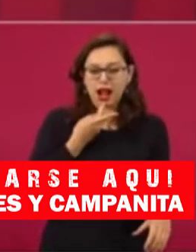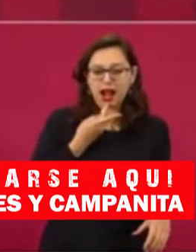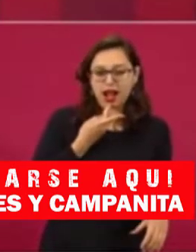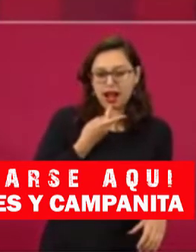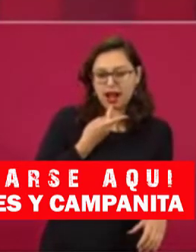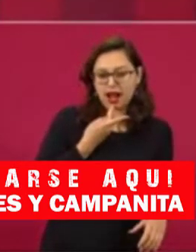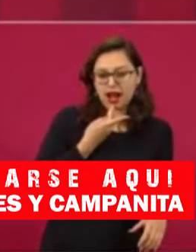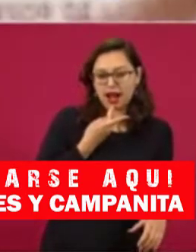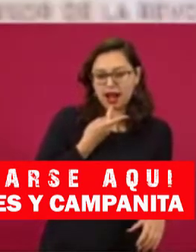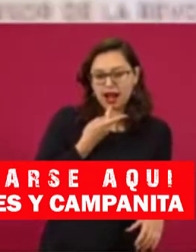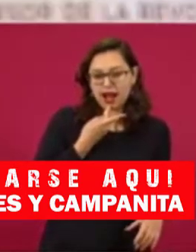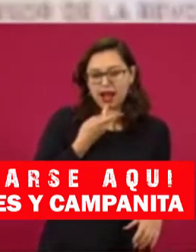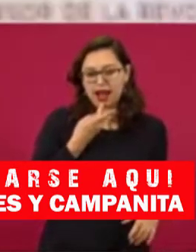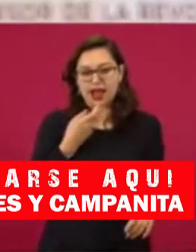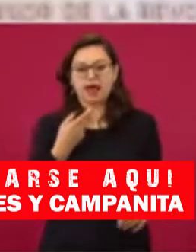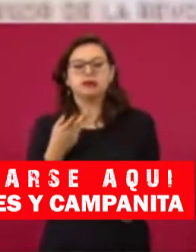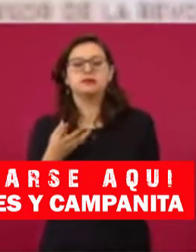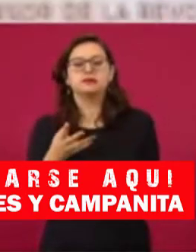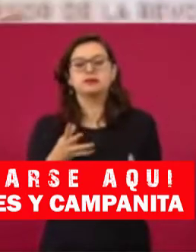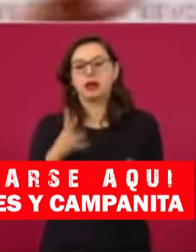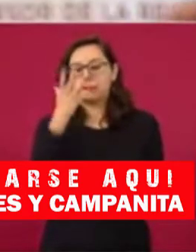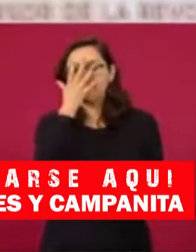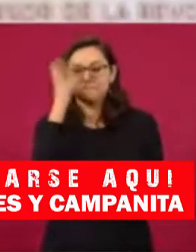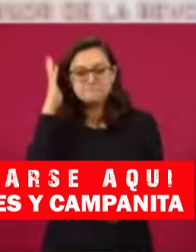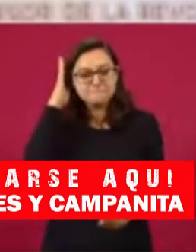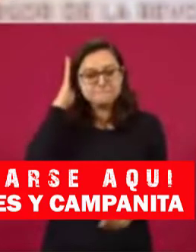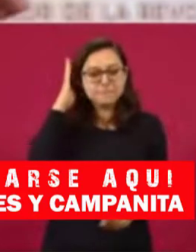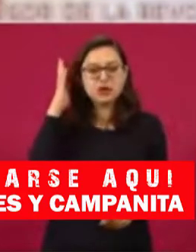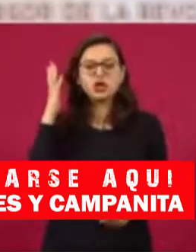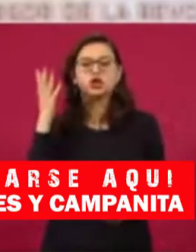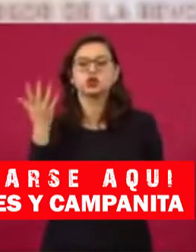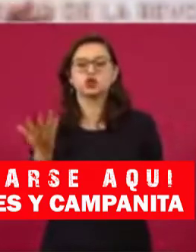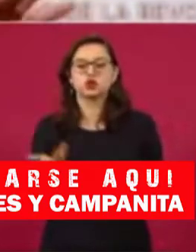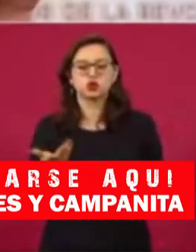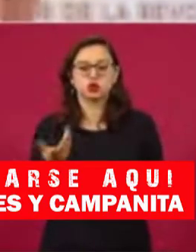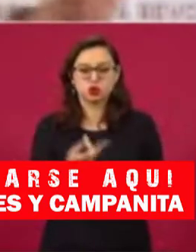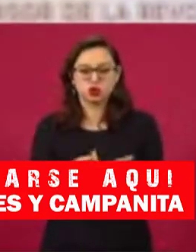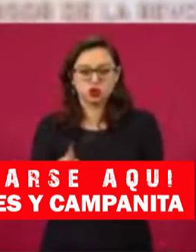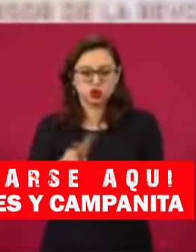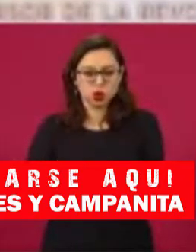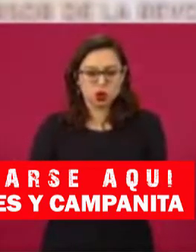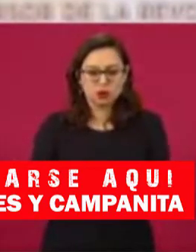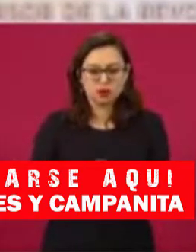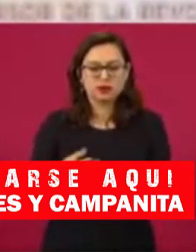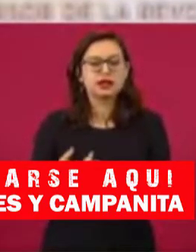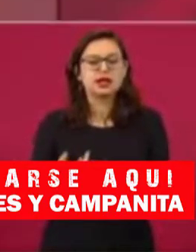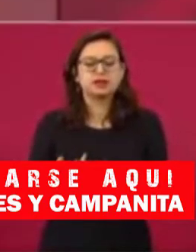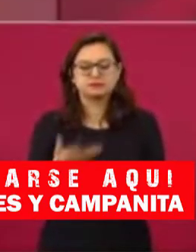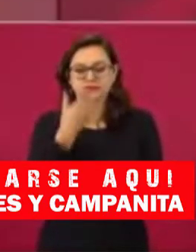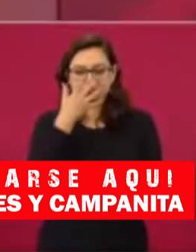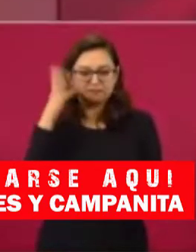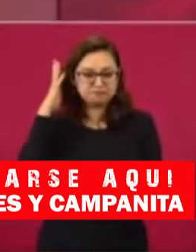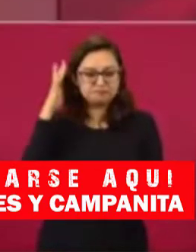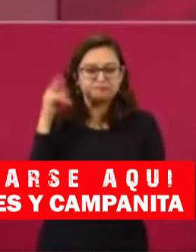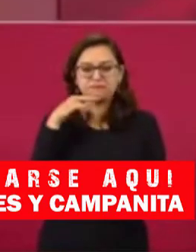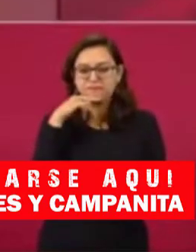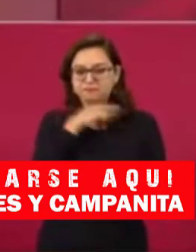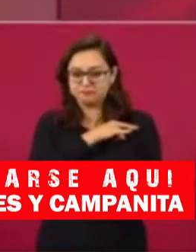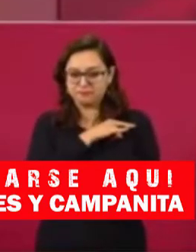El que se está en dos aguas, o sea, el robalo se maneja en agua dulce y en agua